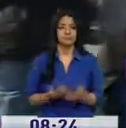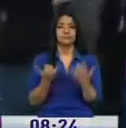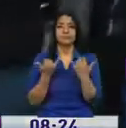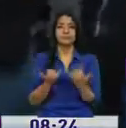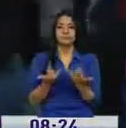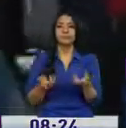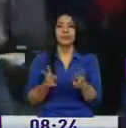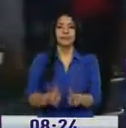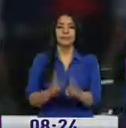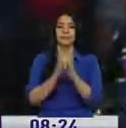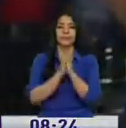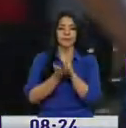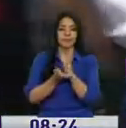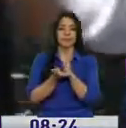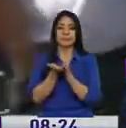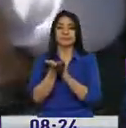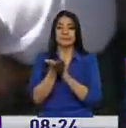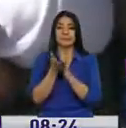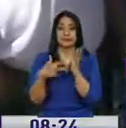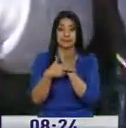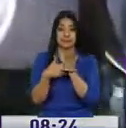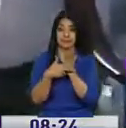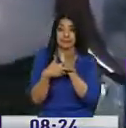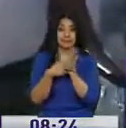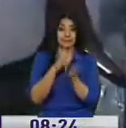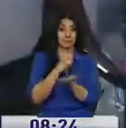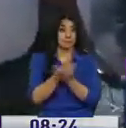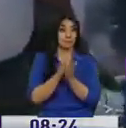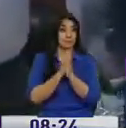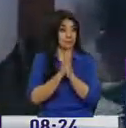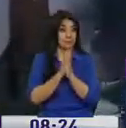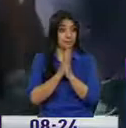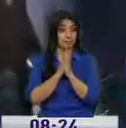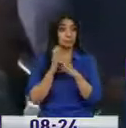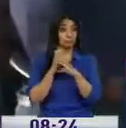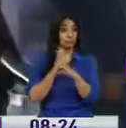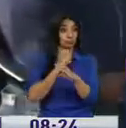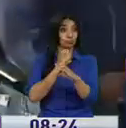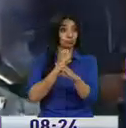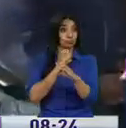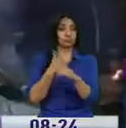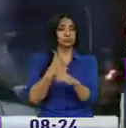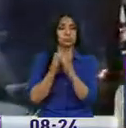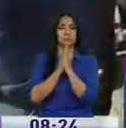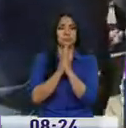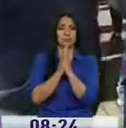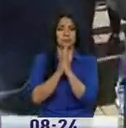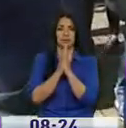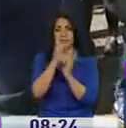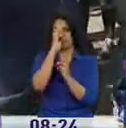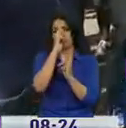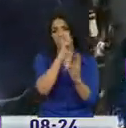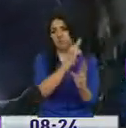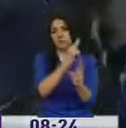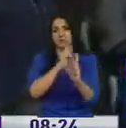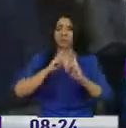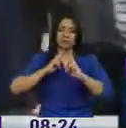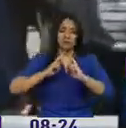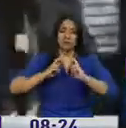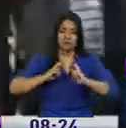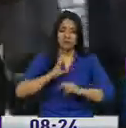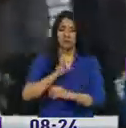a pedir que se incremente el pasaje, la tarifa de pasaje en el transporte? Nosotros lo que pedimos es que se respete los estudios, que se